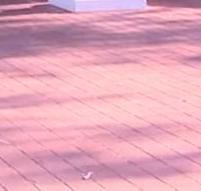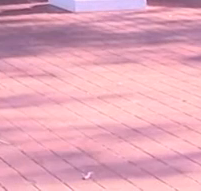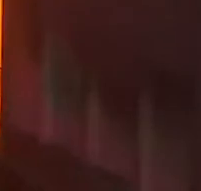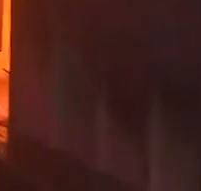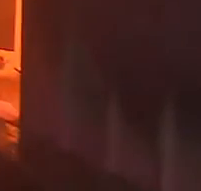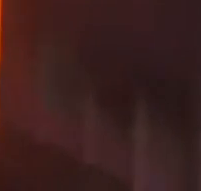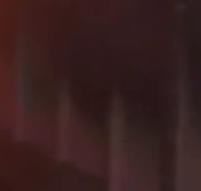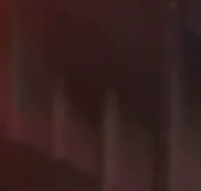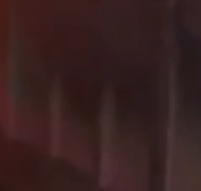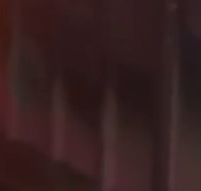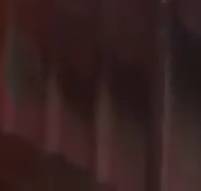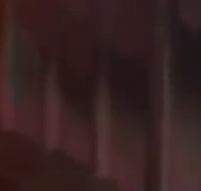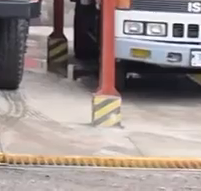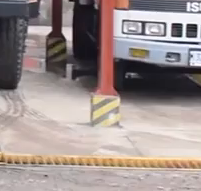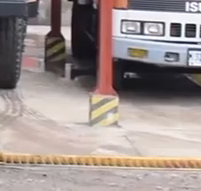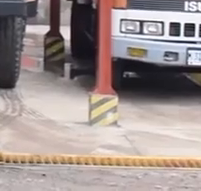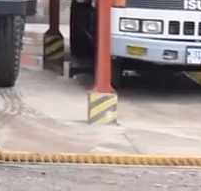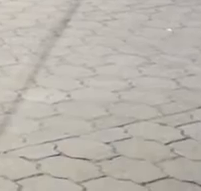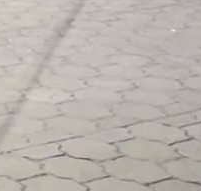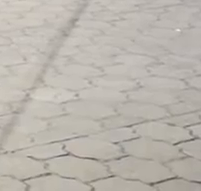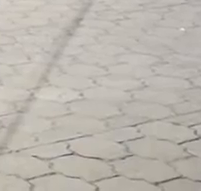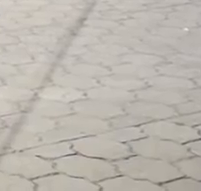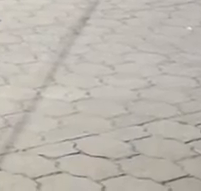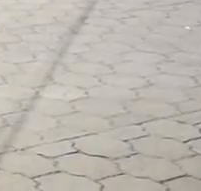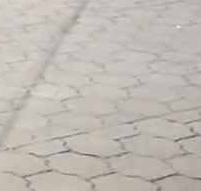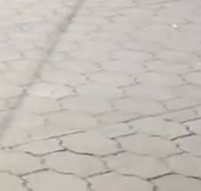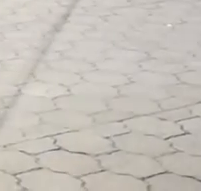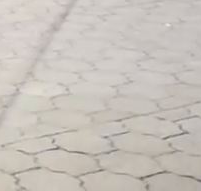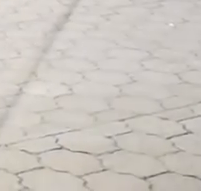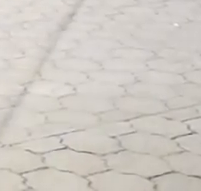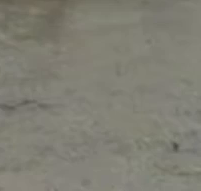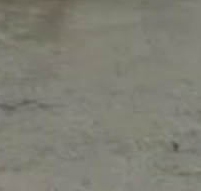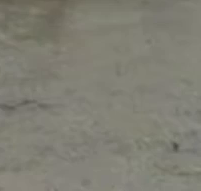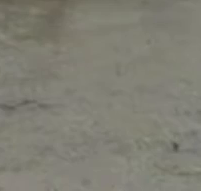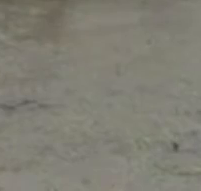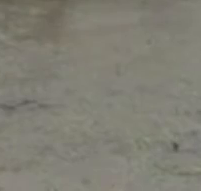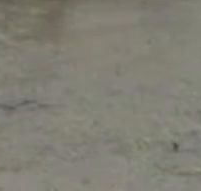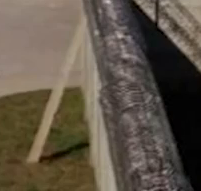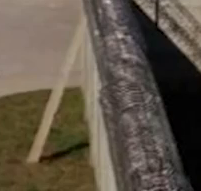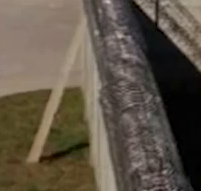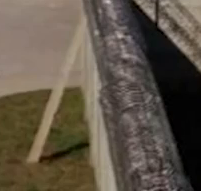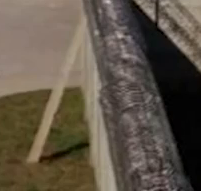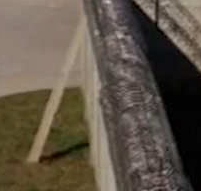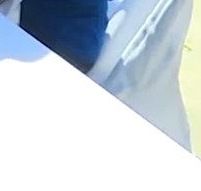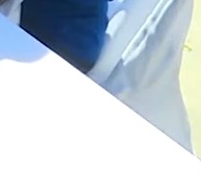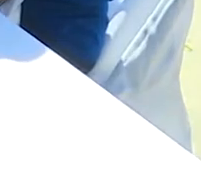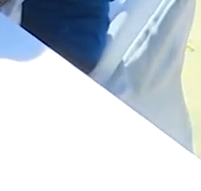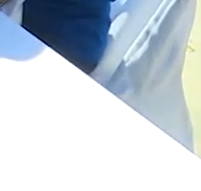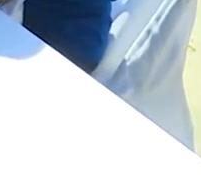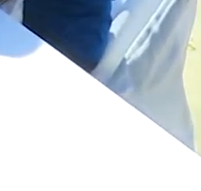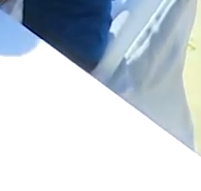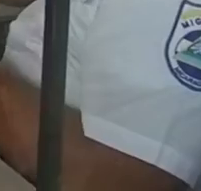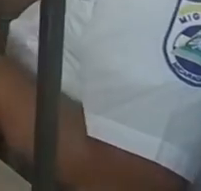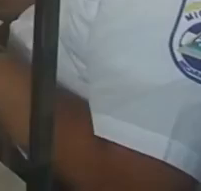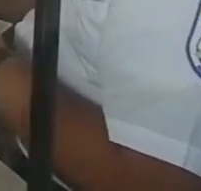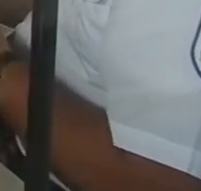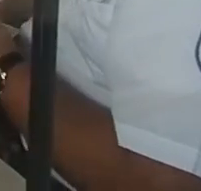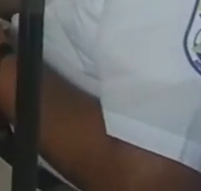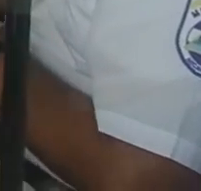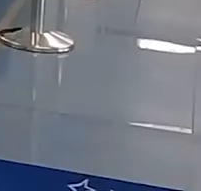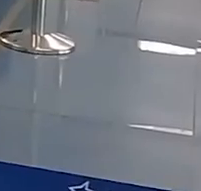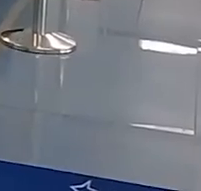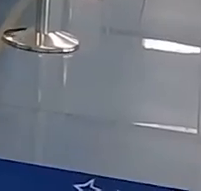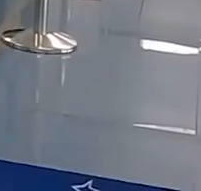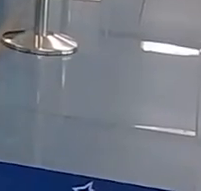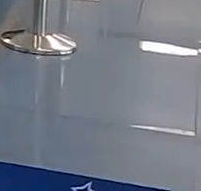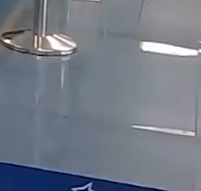continuamos comprometidos, trabajando con firmeza y dedicación, de manera eficiente, con calidad y calidez, acercando y